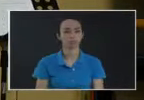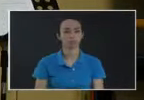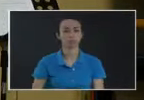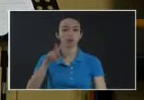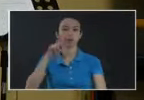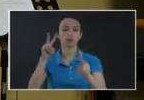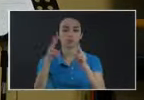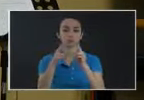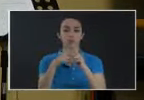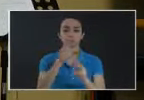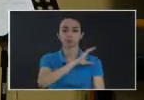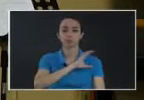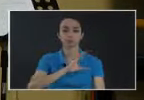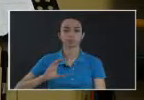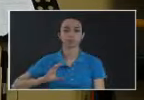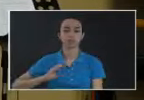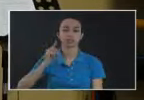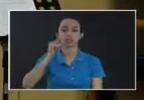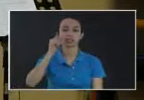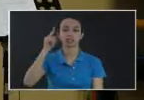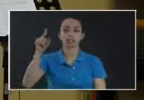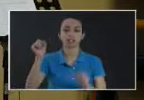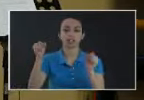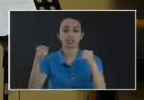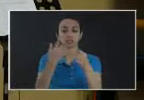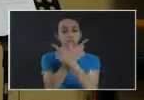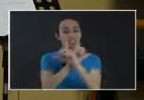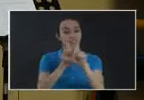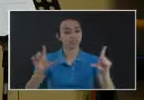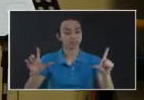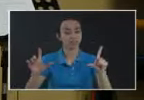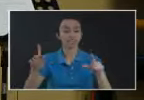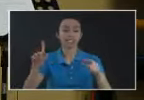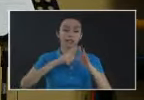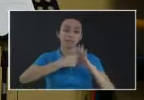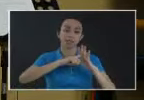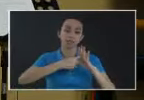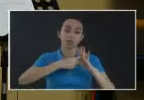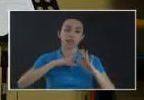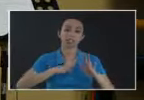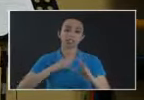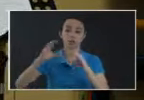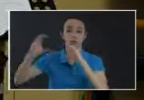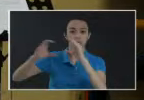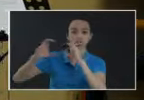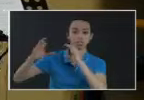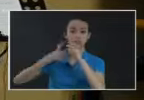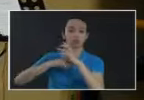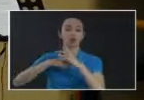Conoció a Cristo y el Señor la hizo libre y comenzó a poder tener comunicación con